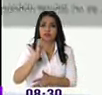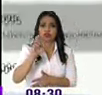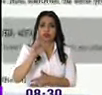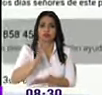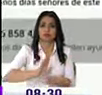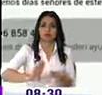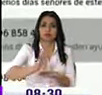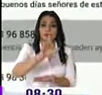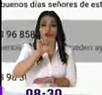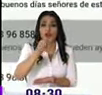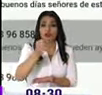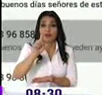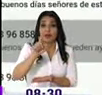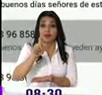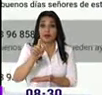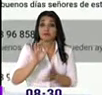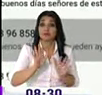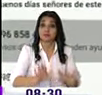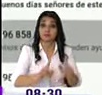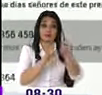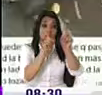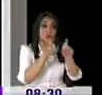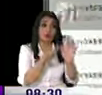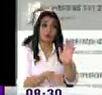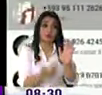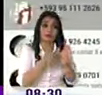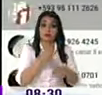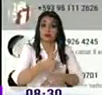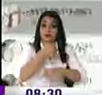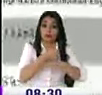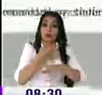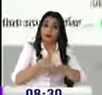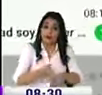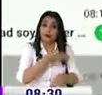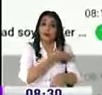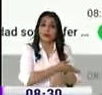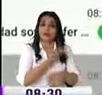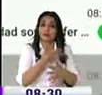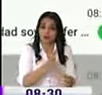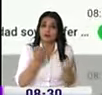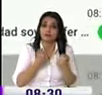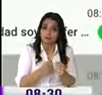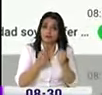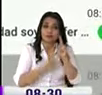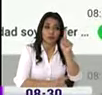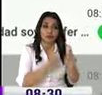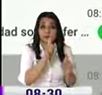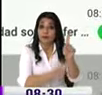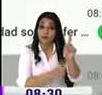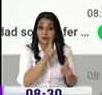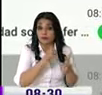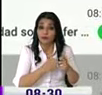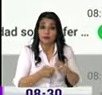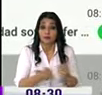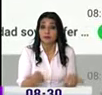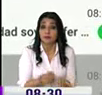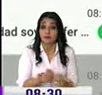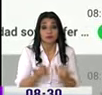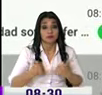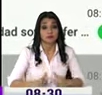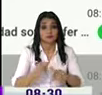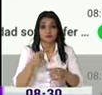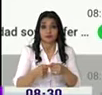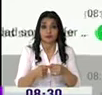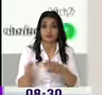Lozada. Bueno, habrá que preguntar a las autoridades. Y hemos hasta la saciedad hablado del problema de la basura. Vale,